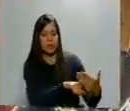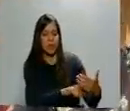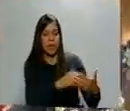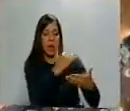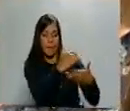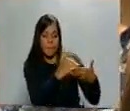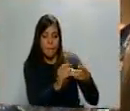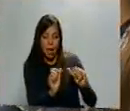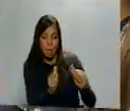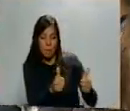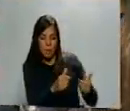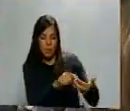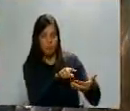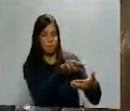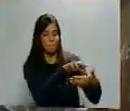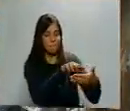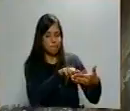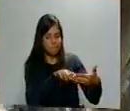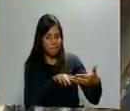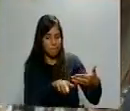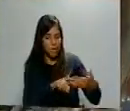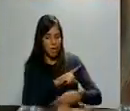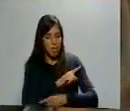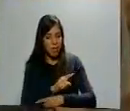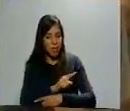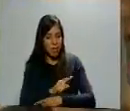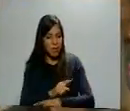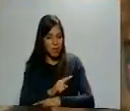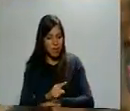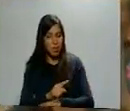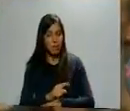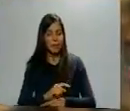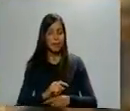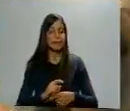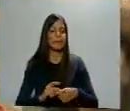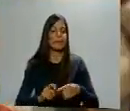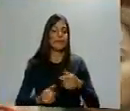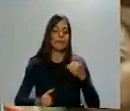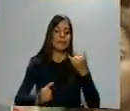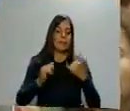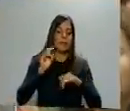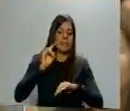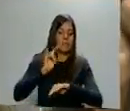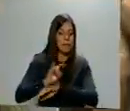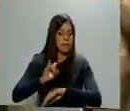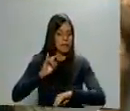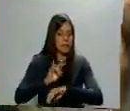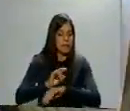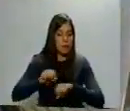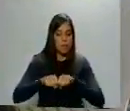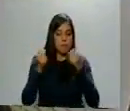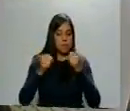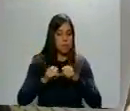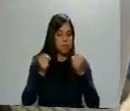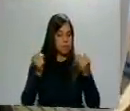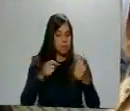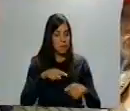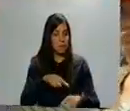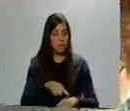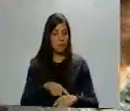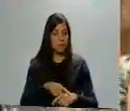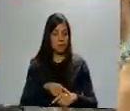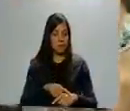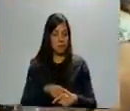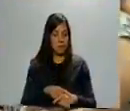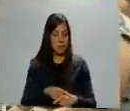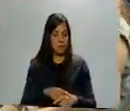un deber que ha venido siendo vulnerado, violado de manera, bueno, pretendiendo ser impune, ¿no? No